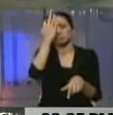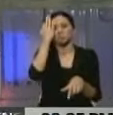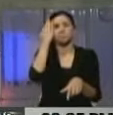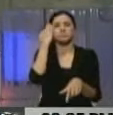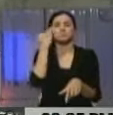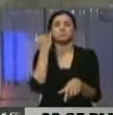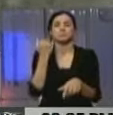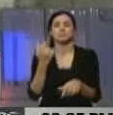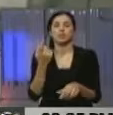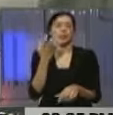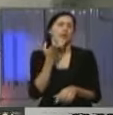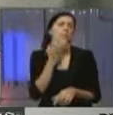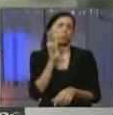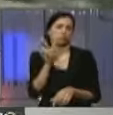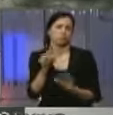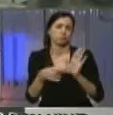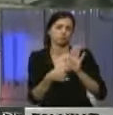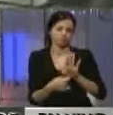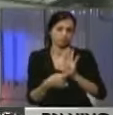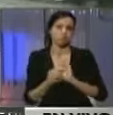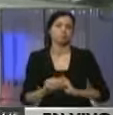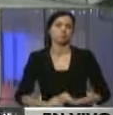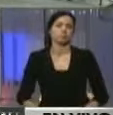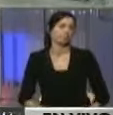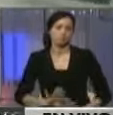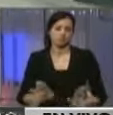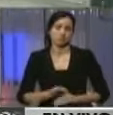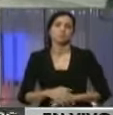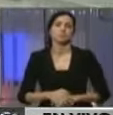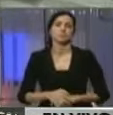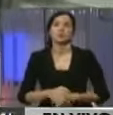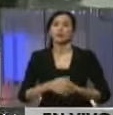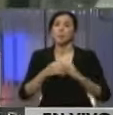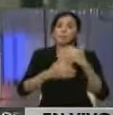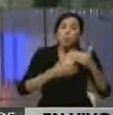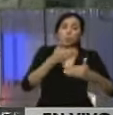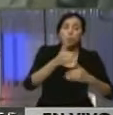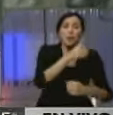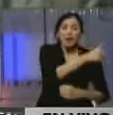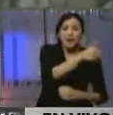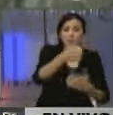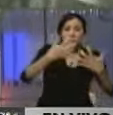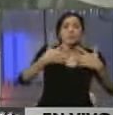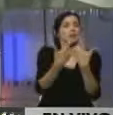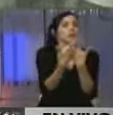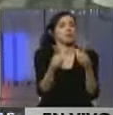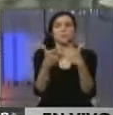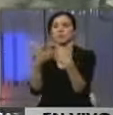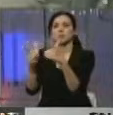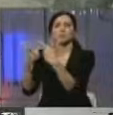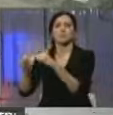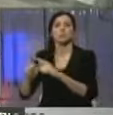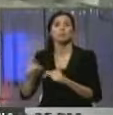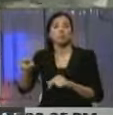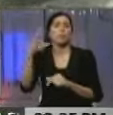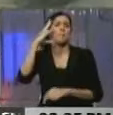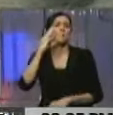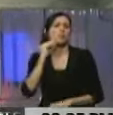para ponerles dos ejemplitos, pues. Entonces hay que liberar planta por planta, Perejabá, ustedes que son expertos en esa